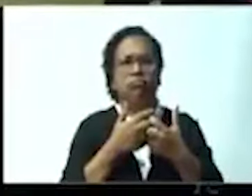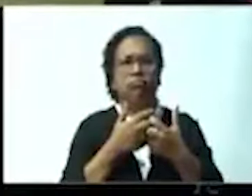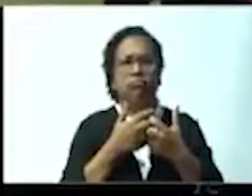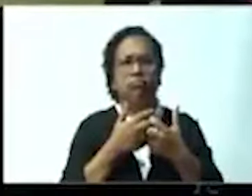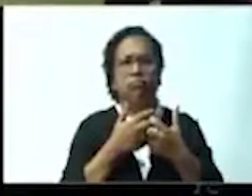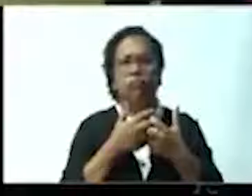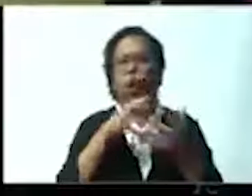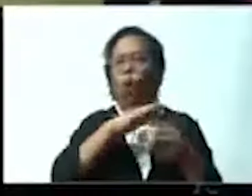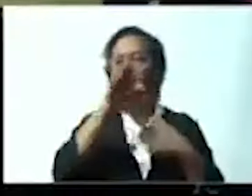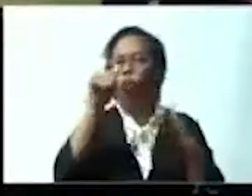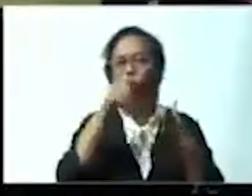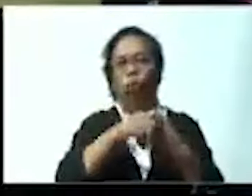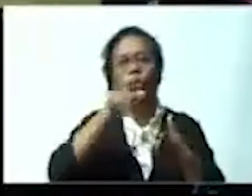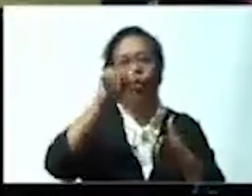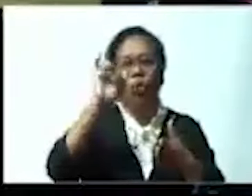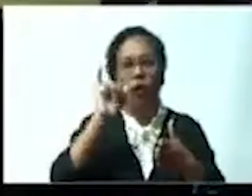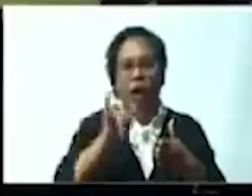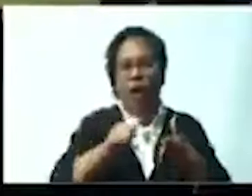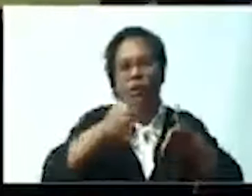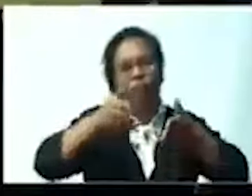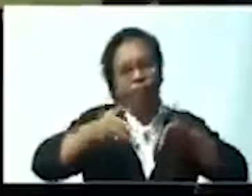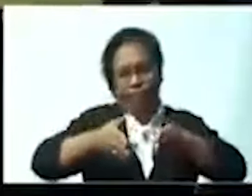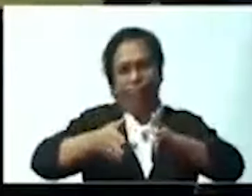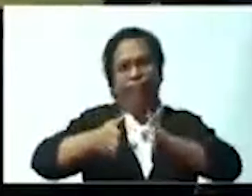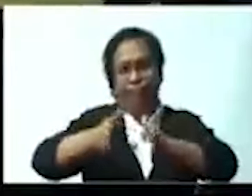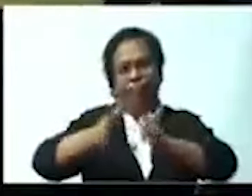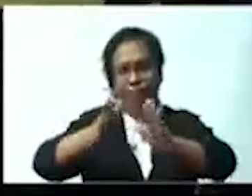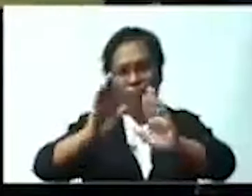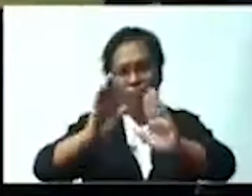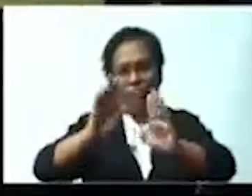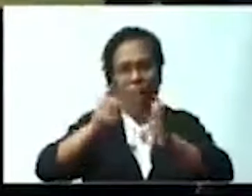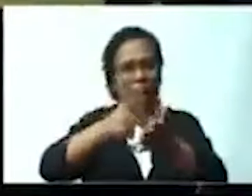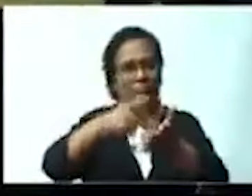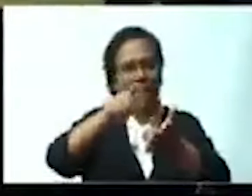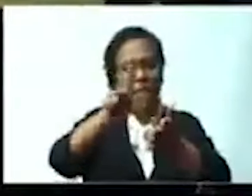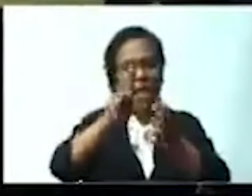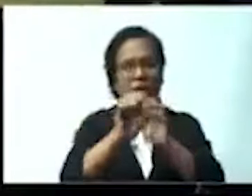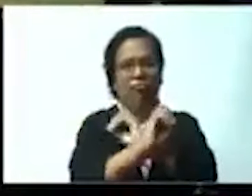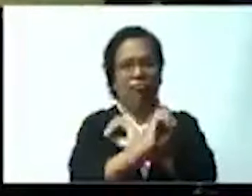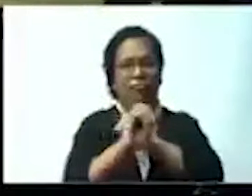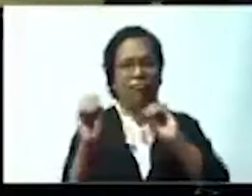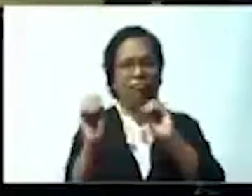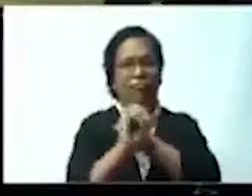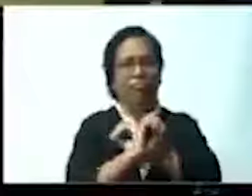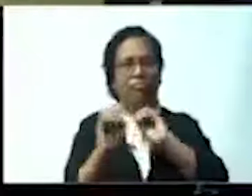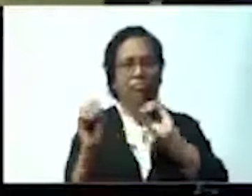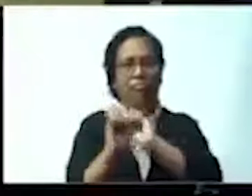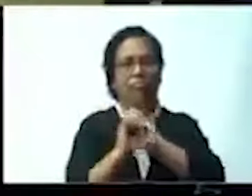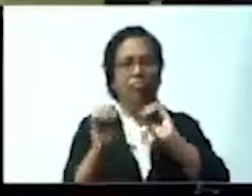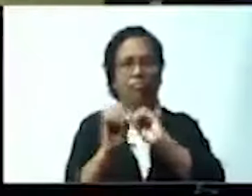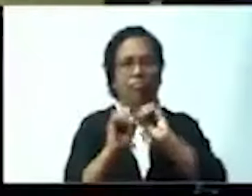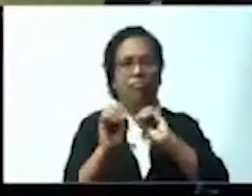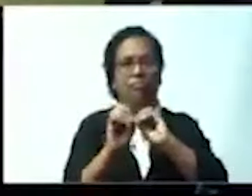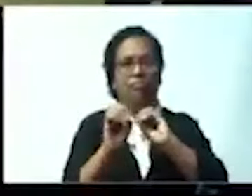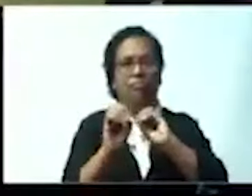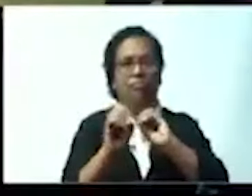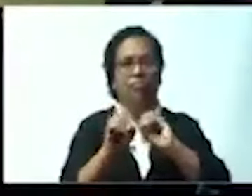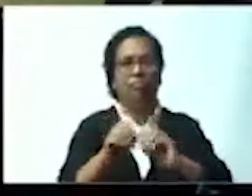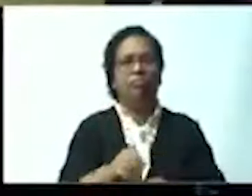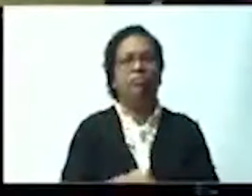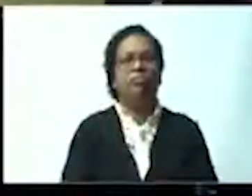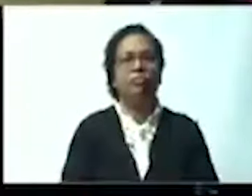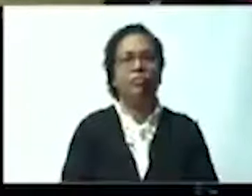concesión, estando en la obligación el Estado Dominicano y sus instituciones autónomas o centralizadas de garantizar tal